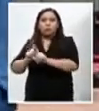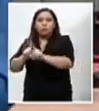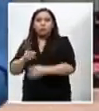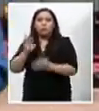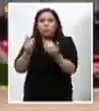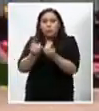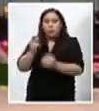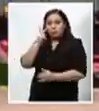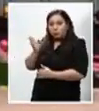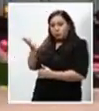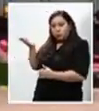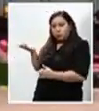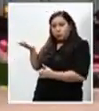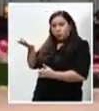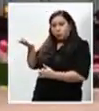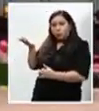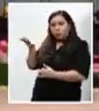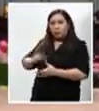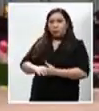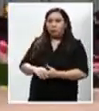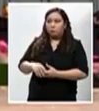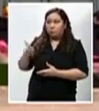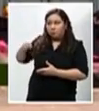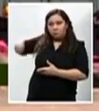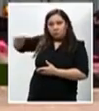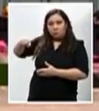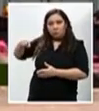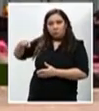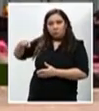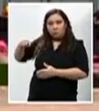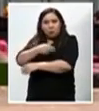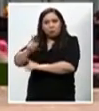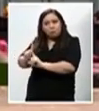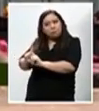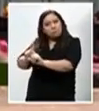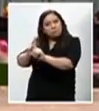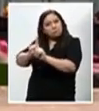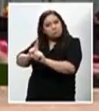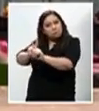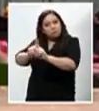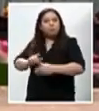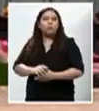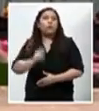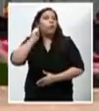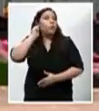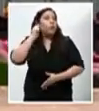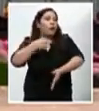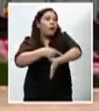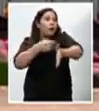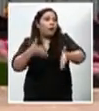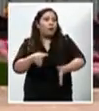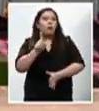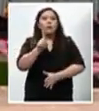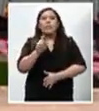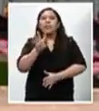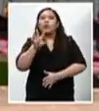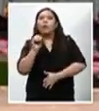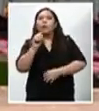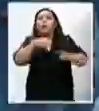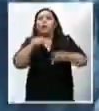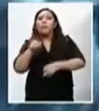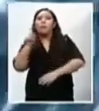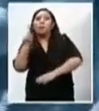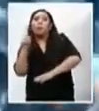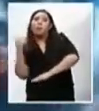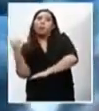estos compatriotas de aquí del sur vacunándose. Y en ese sentido, cada enfermera tiene la capacidad de vacunar 140 personas al